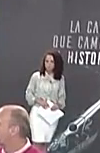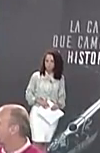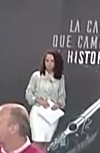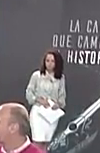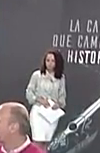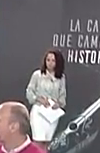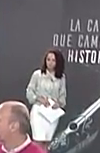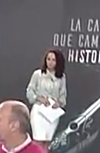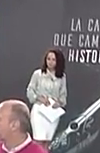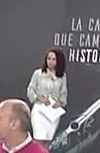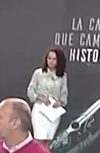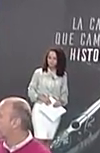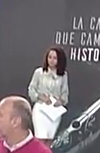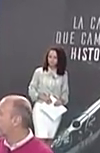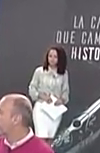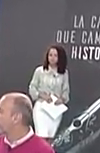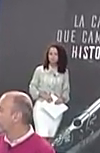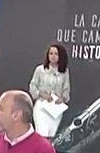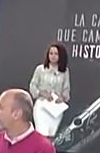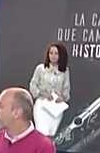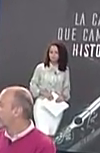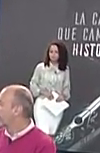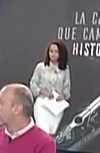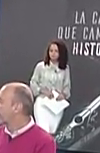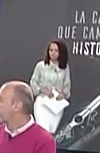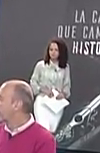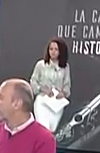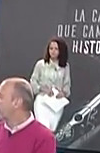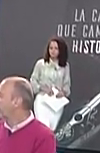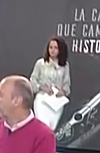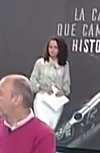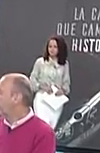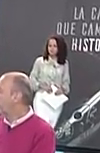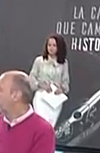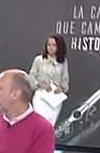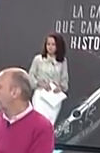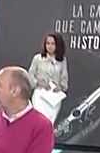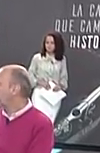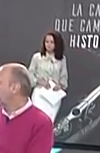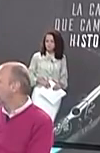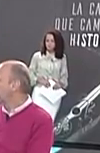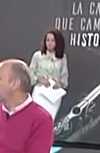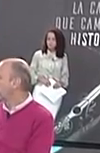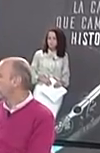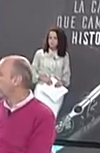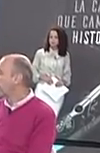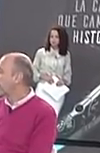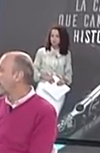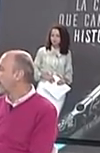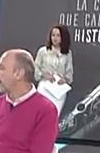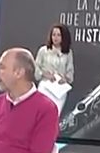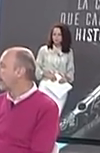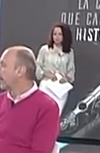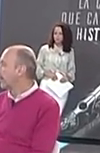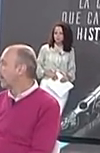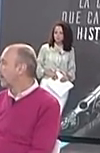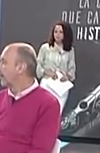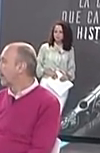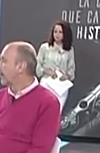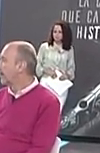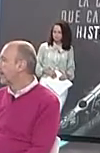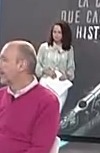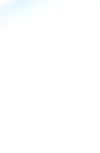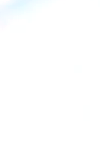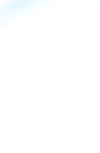vuelto a presentar ningún tipo de modificación desde el año 2006 para acá, cualquier modificación o